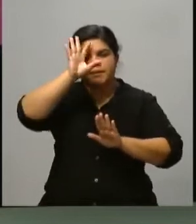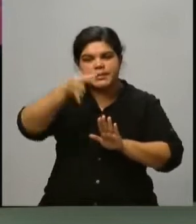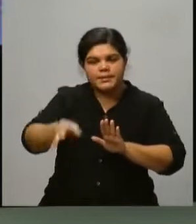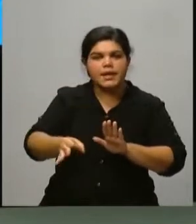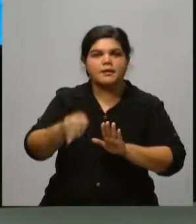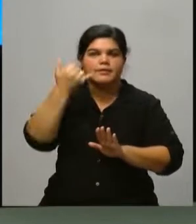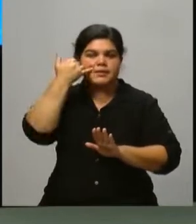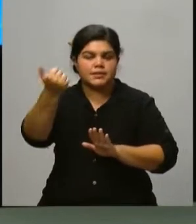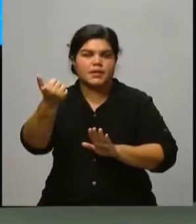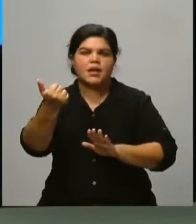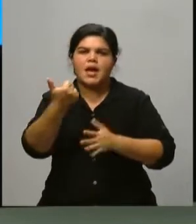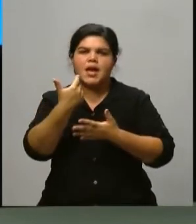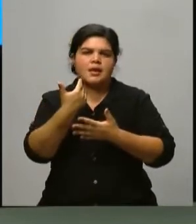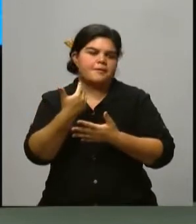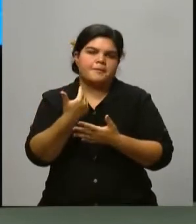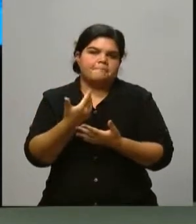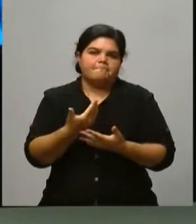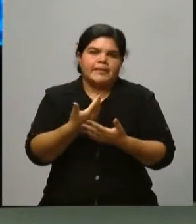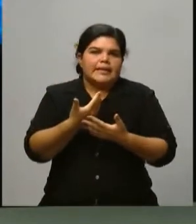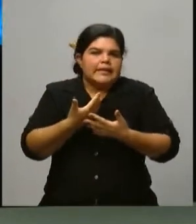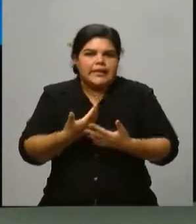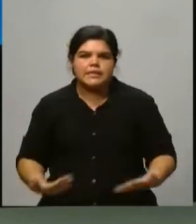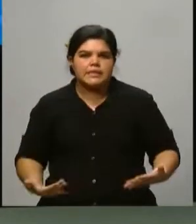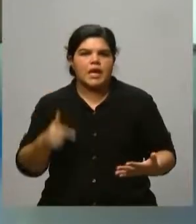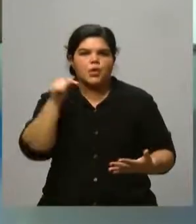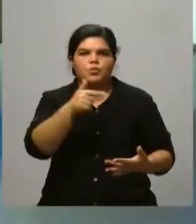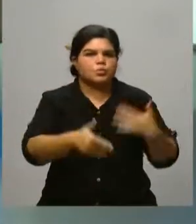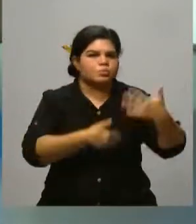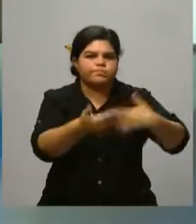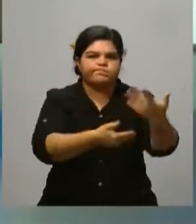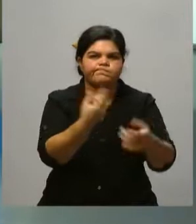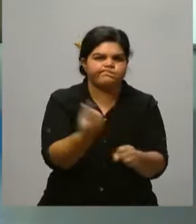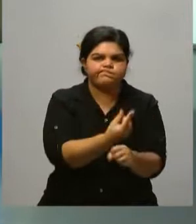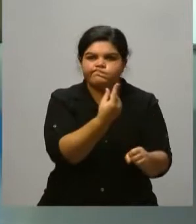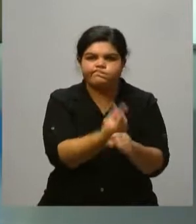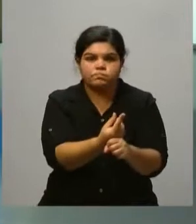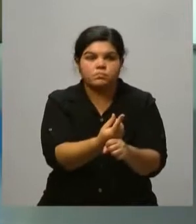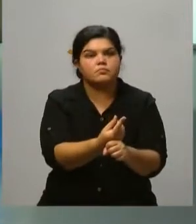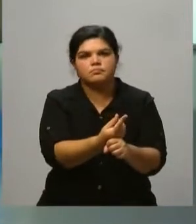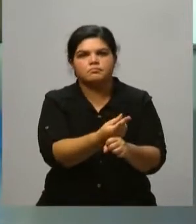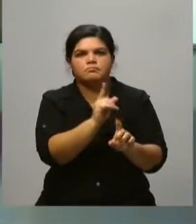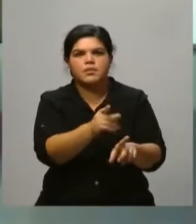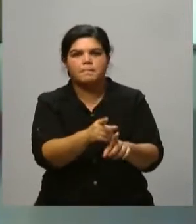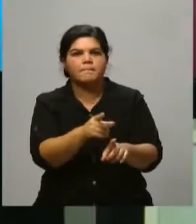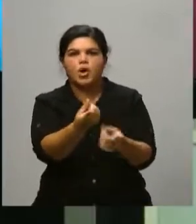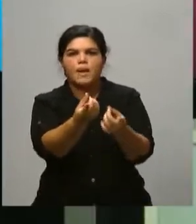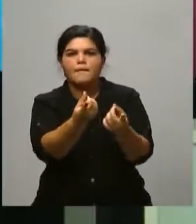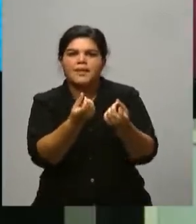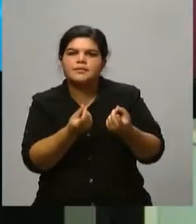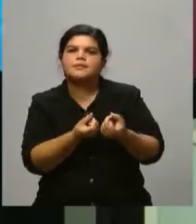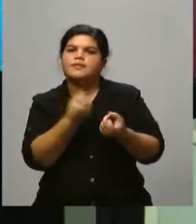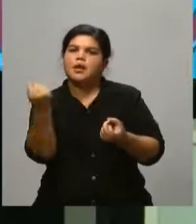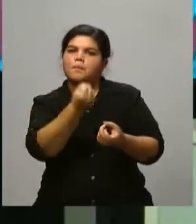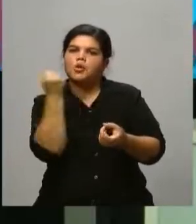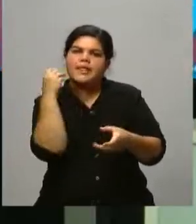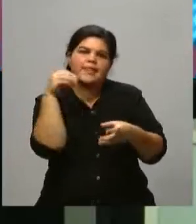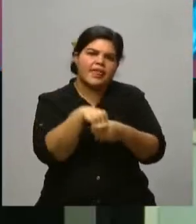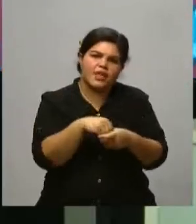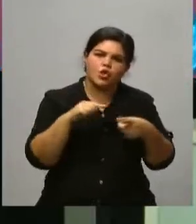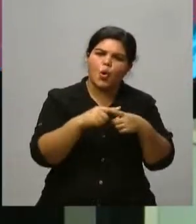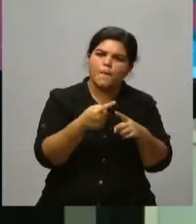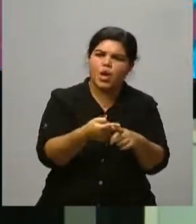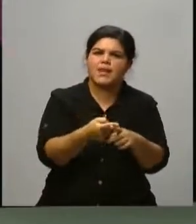sigamos cometiendo siempre los mismos errores? Un tema como la inflación, que forma parte ya central de